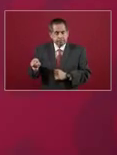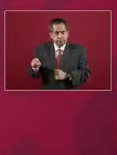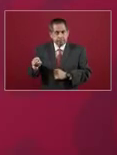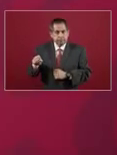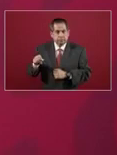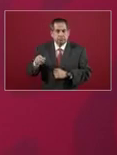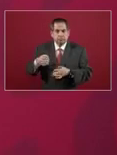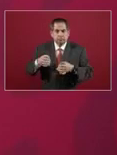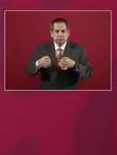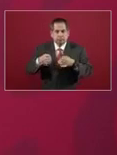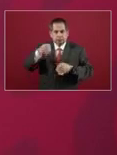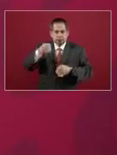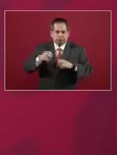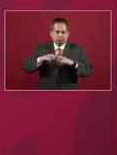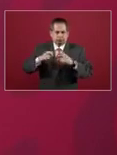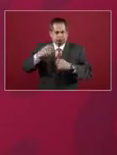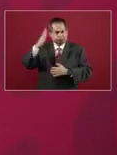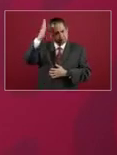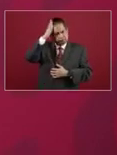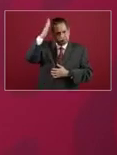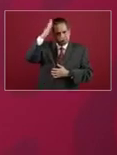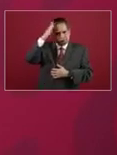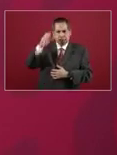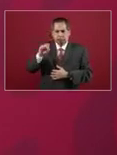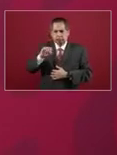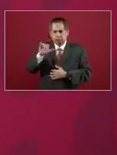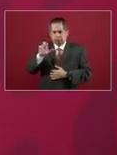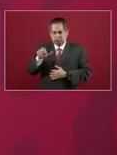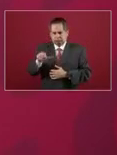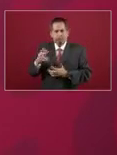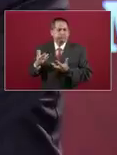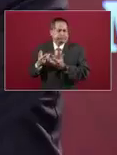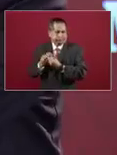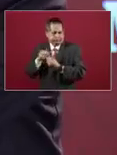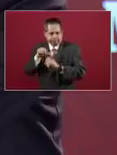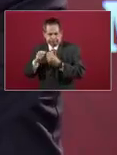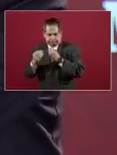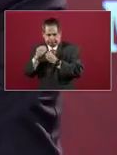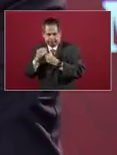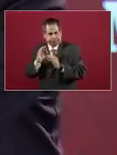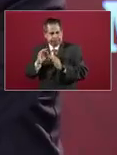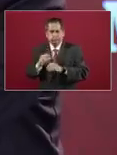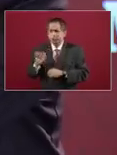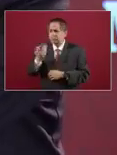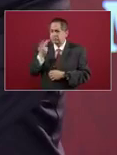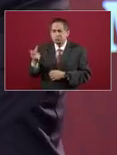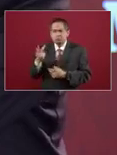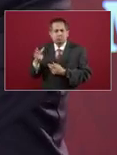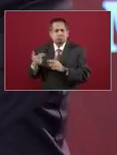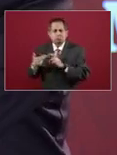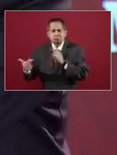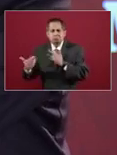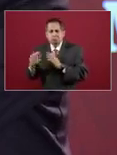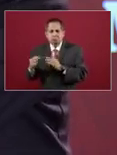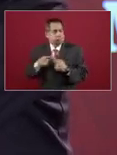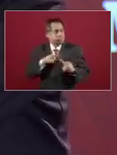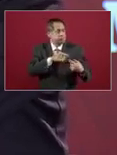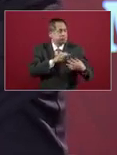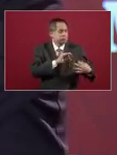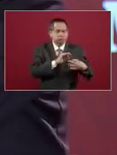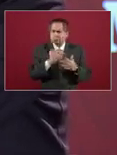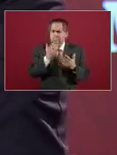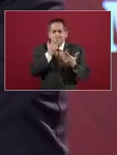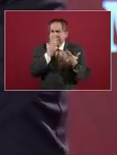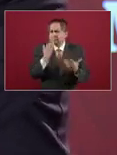ministro, presidente de la Suprema Corte. Es muy buena la relación con los poderes, y esto no